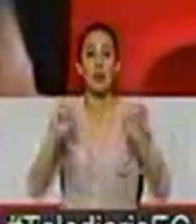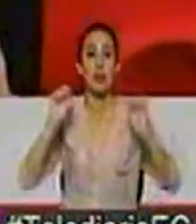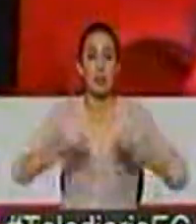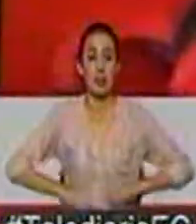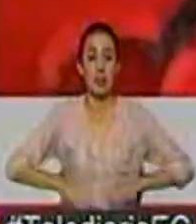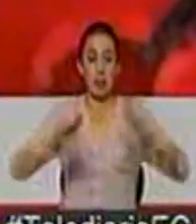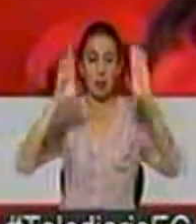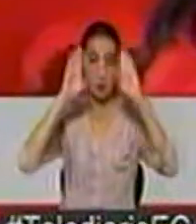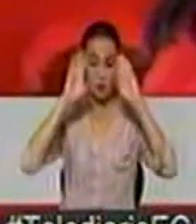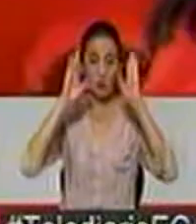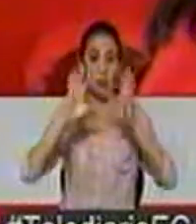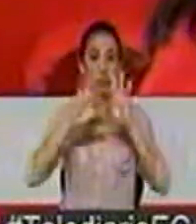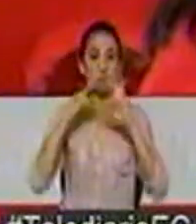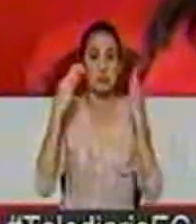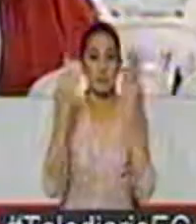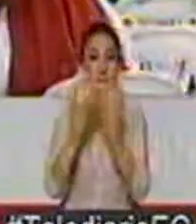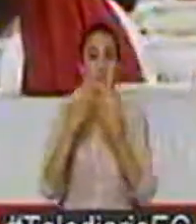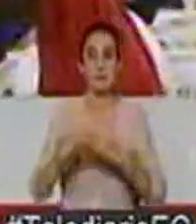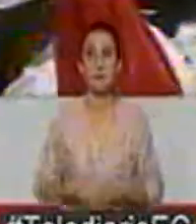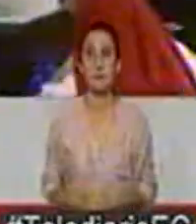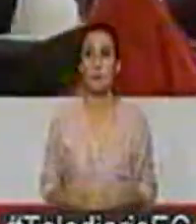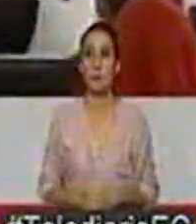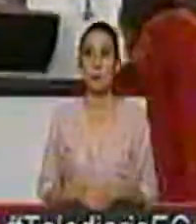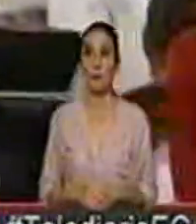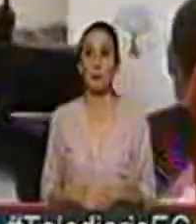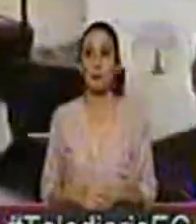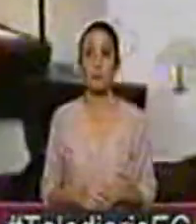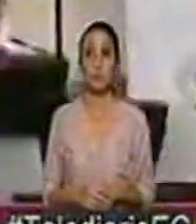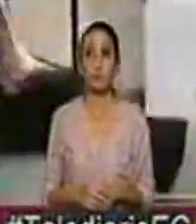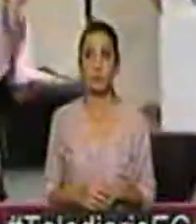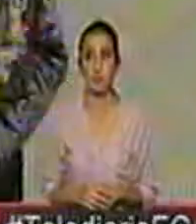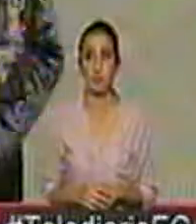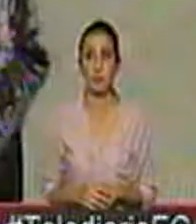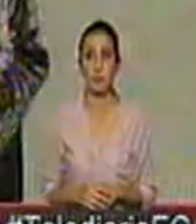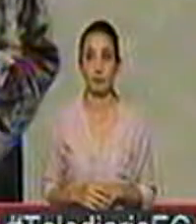atención familiar para la primera infancia. Alec Llanos, Medios Públicos. La nueva